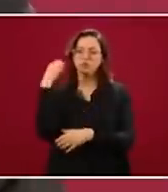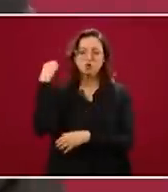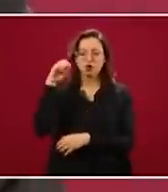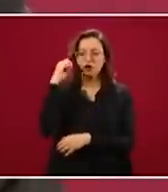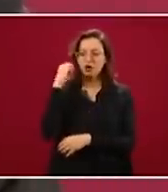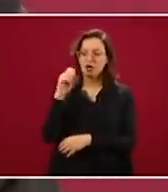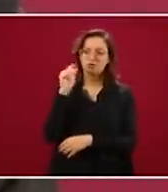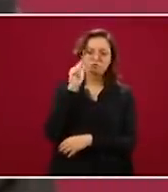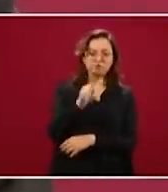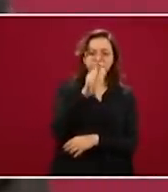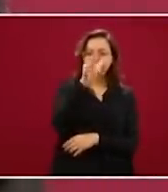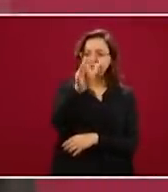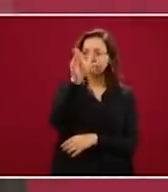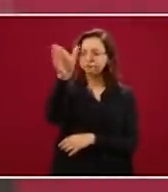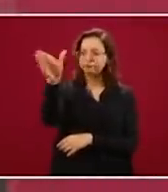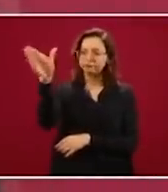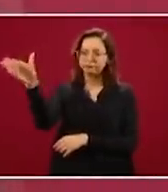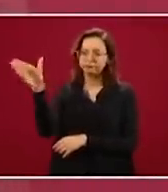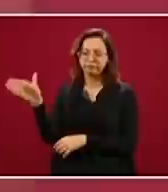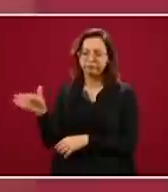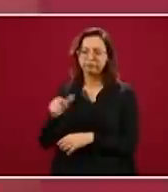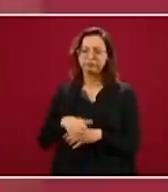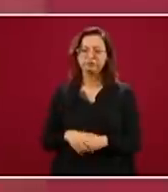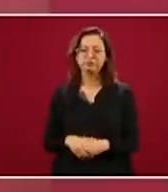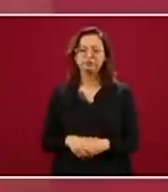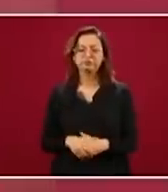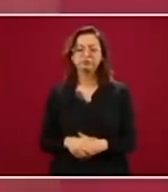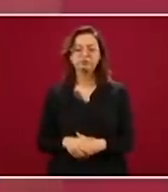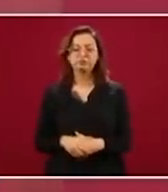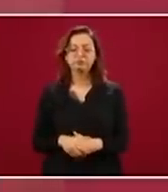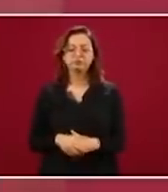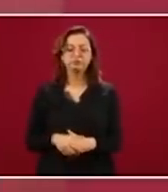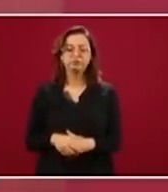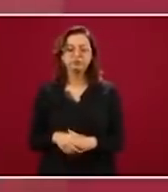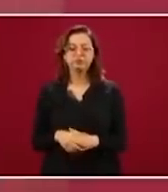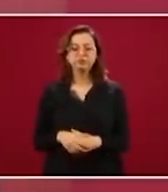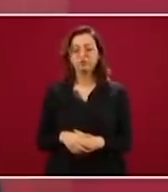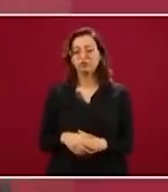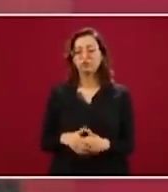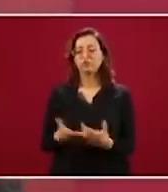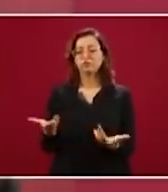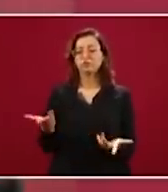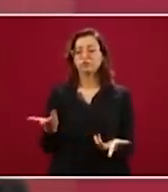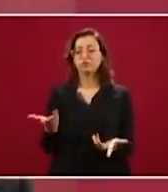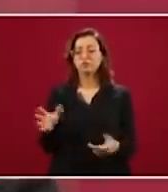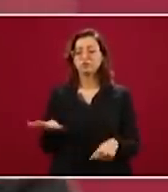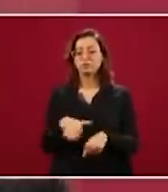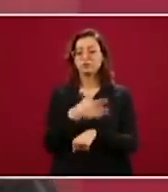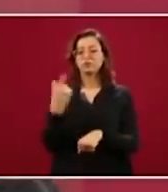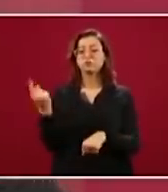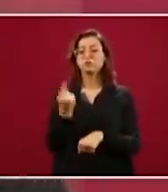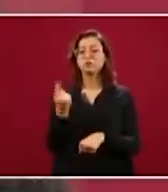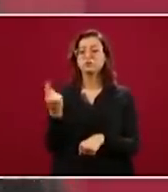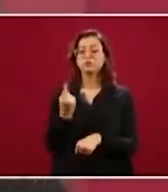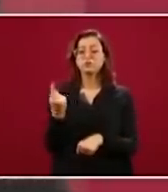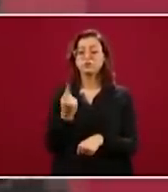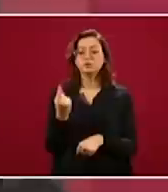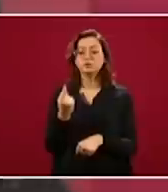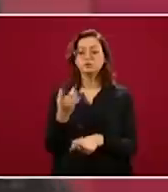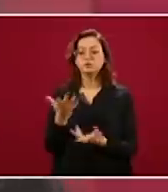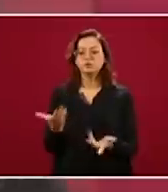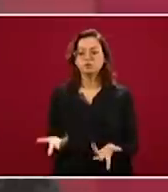Esto para no dar pie a